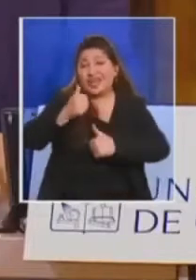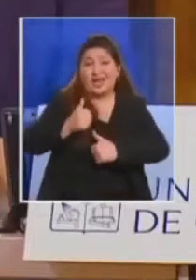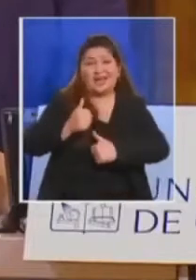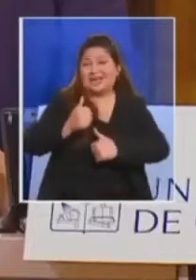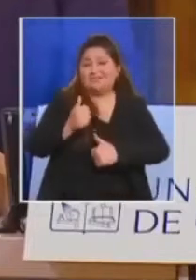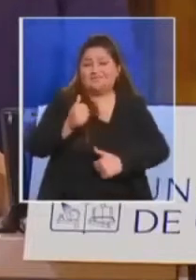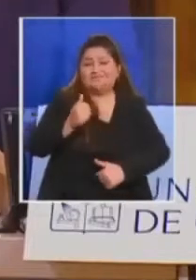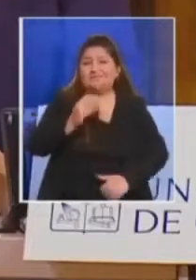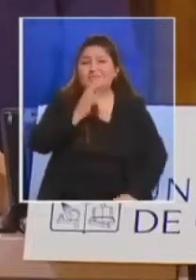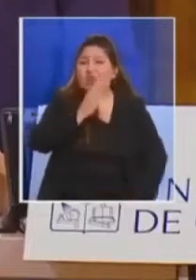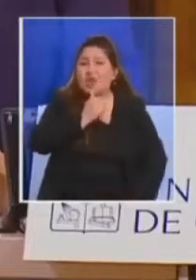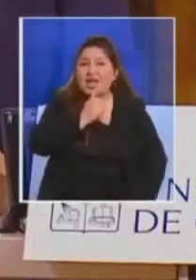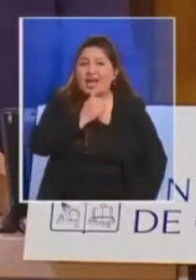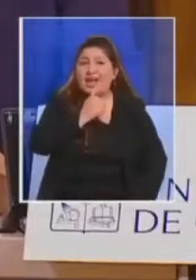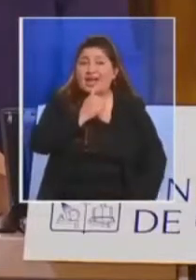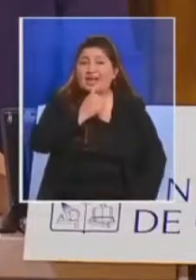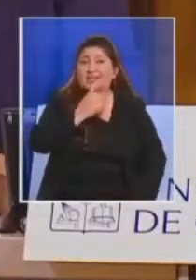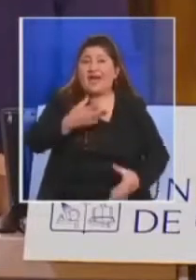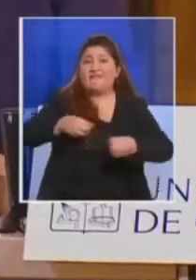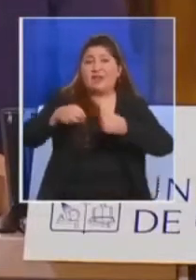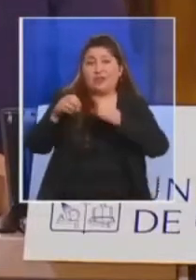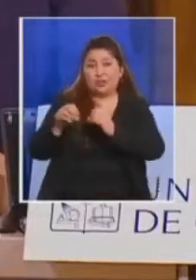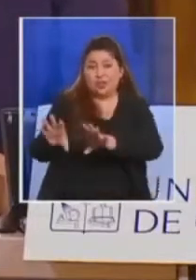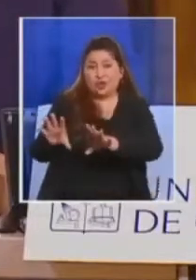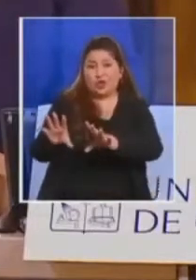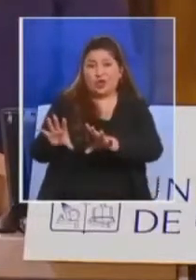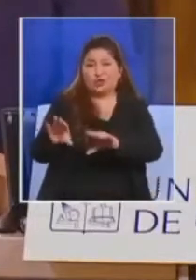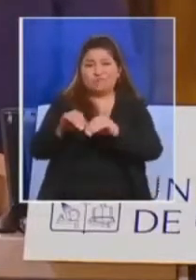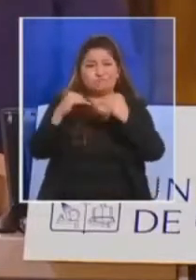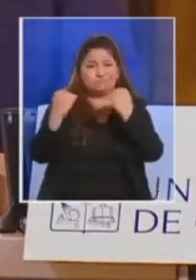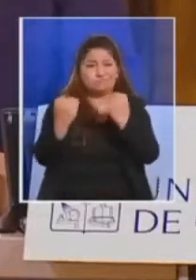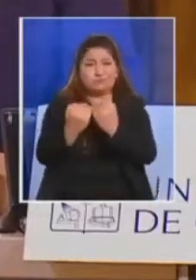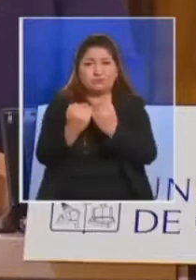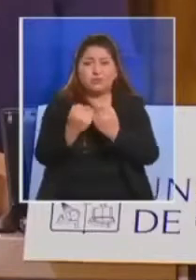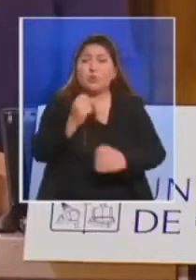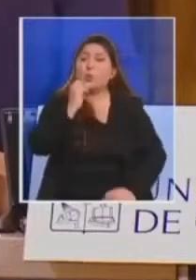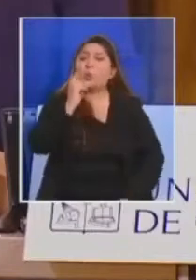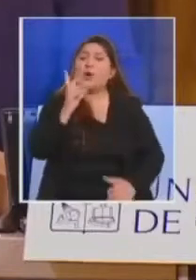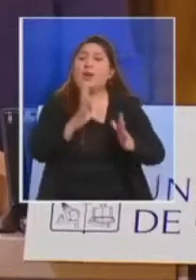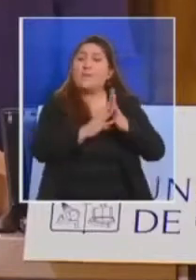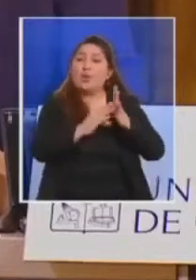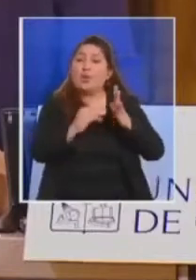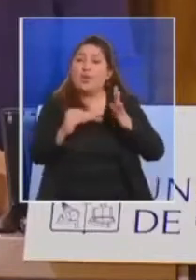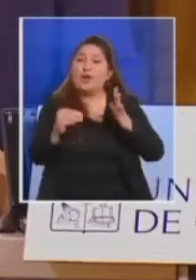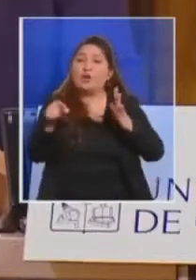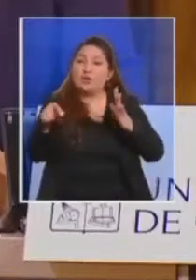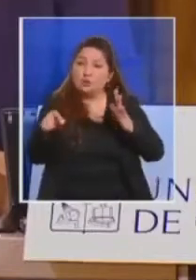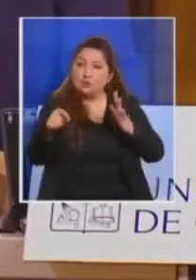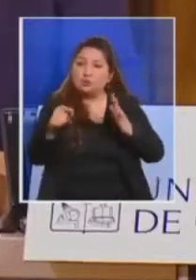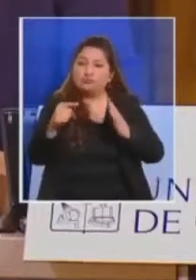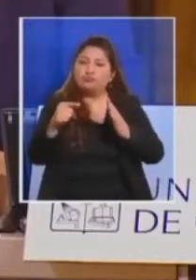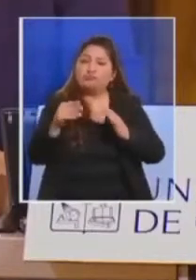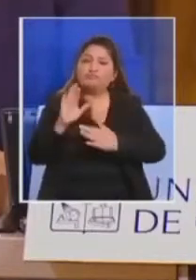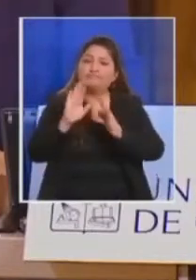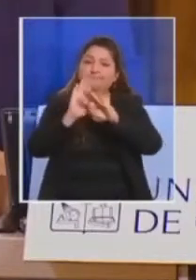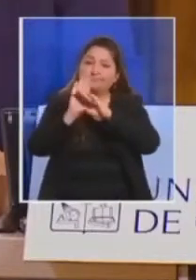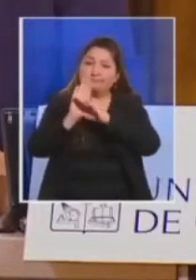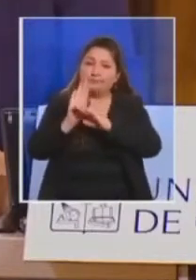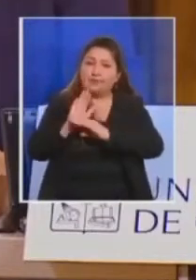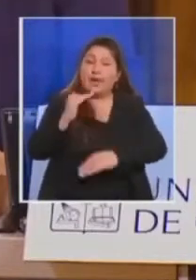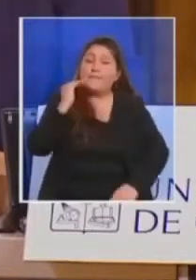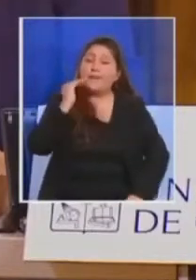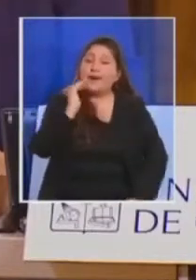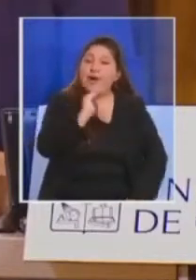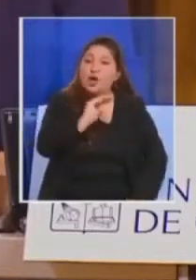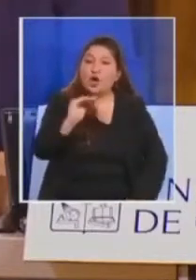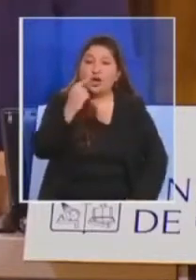absoluto. ¿Qué modelo es el que usted plantea? ¿Cuál es la solución para poder darle a los niños, niñas y adolescentes en